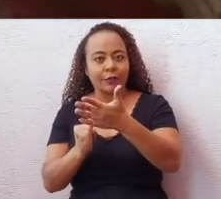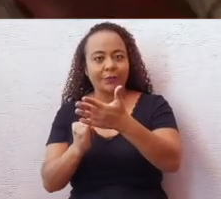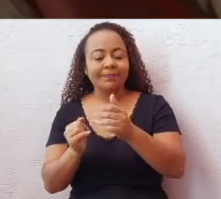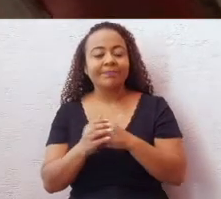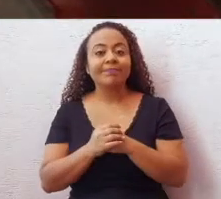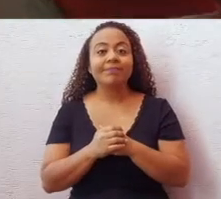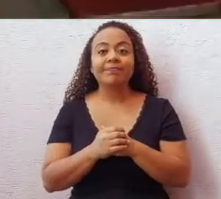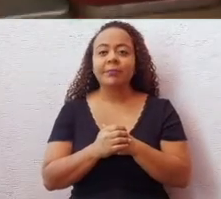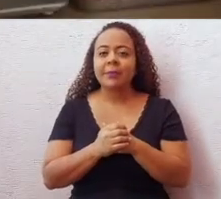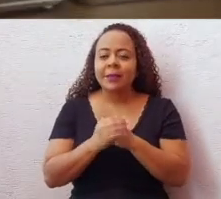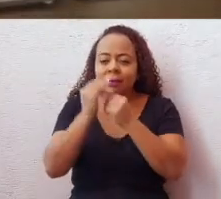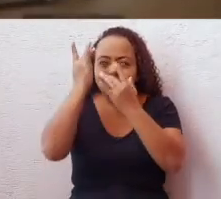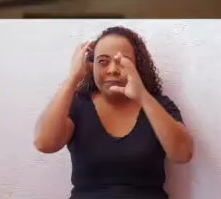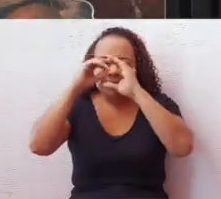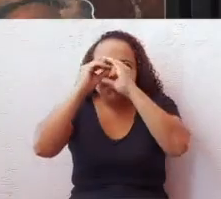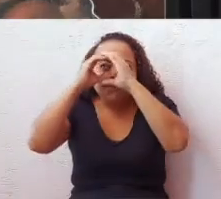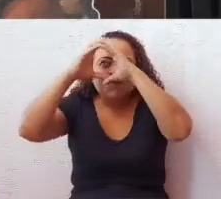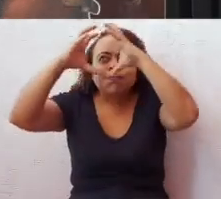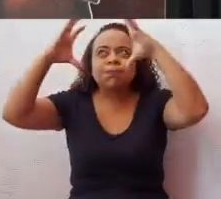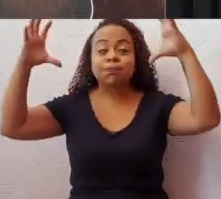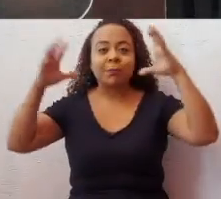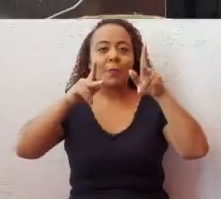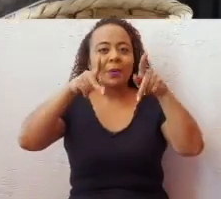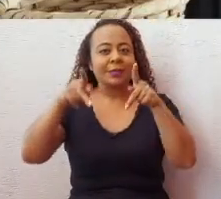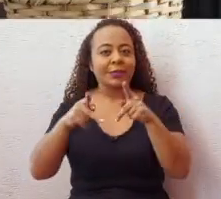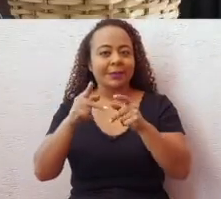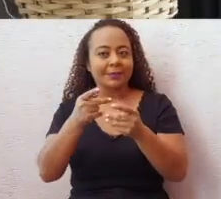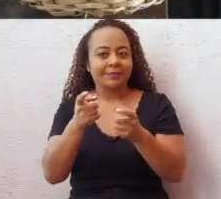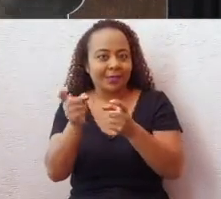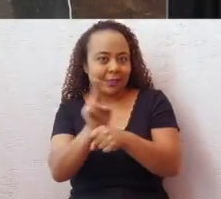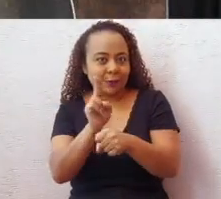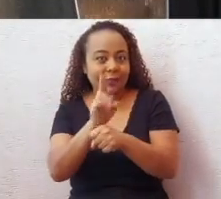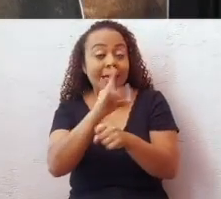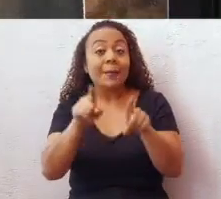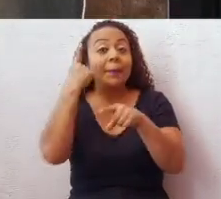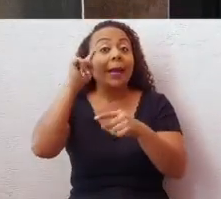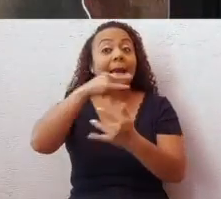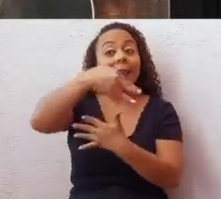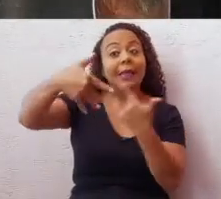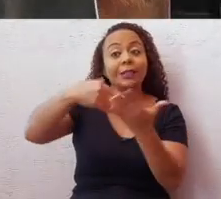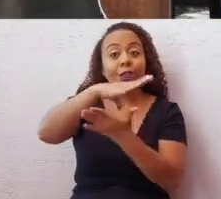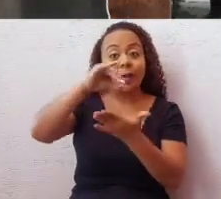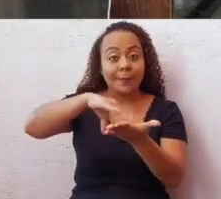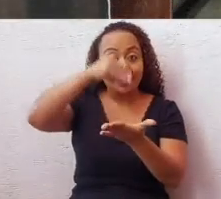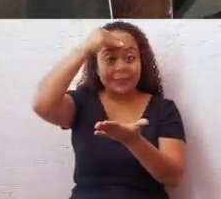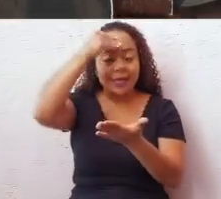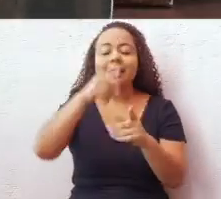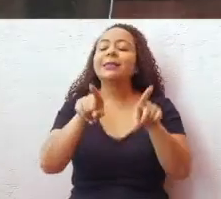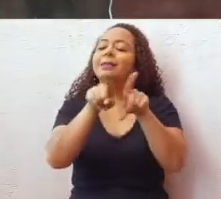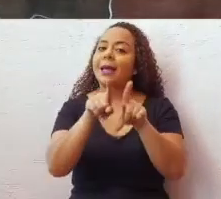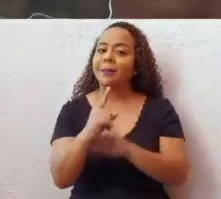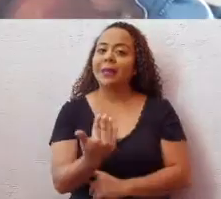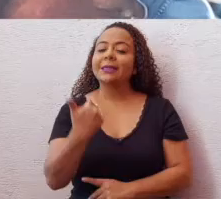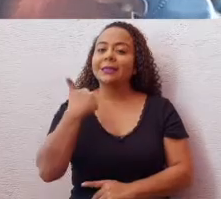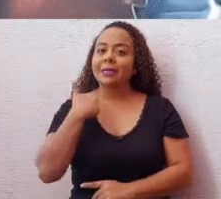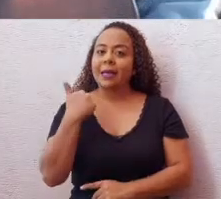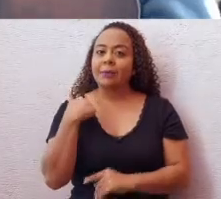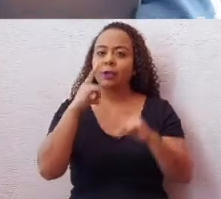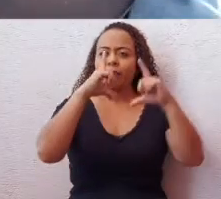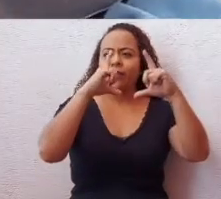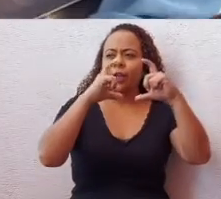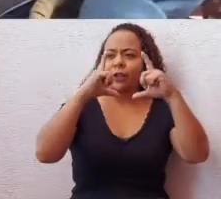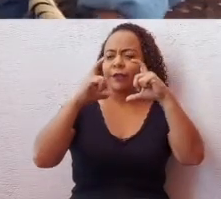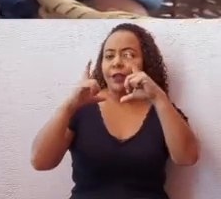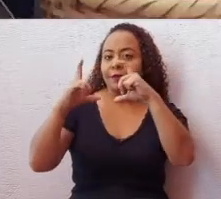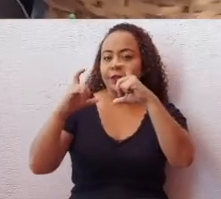que despiertan la imaginación de quien las manipula y para la interacción y el aprendizaje también Contamos con un set